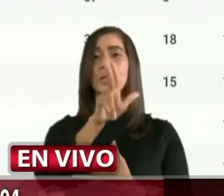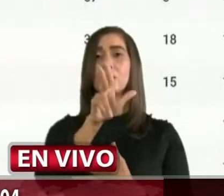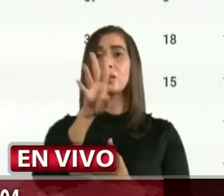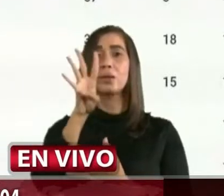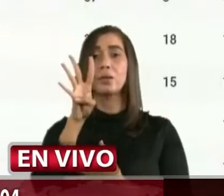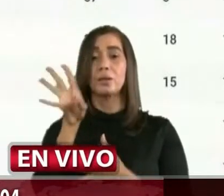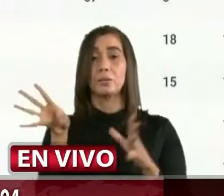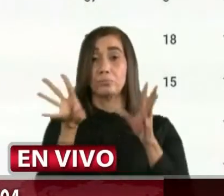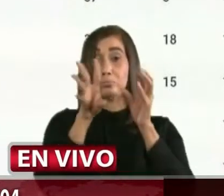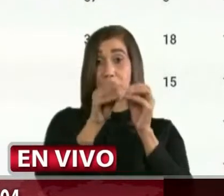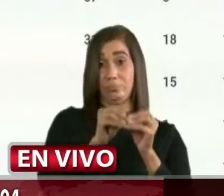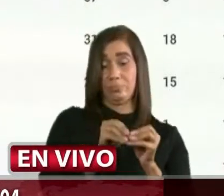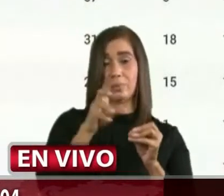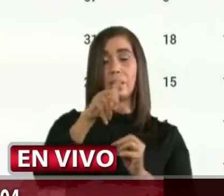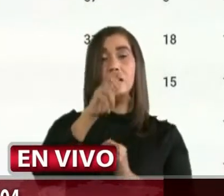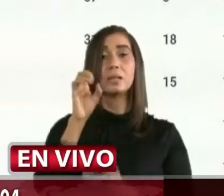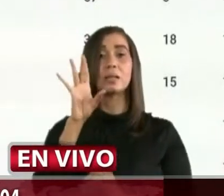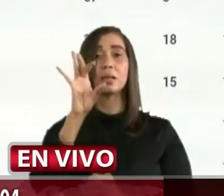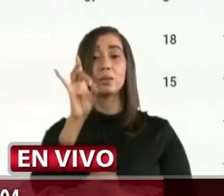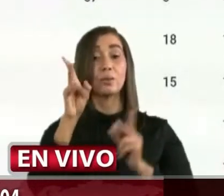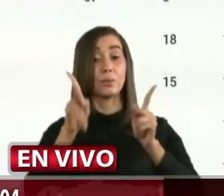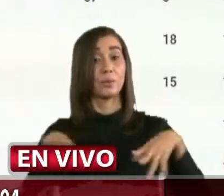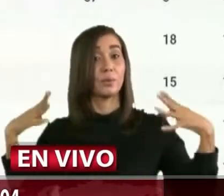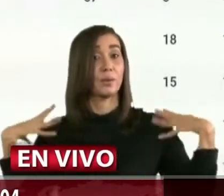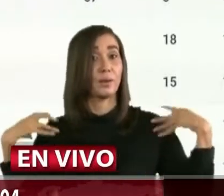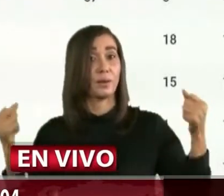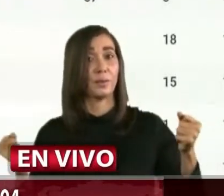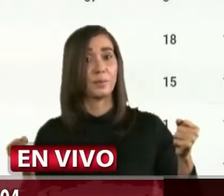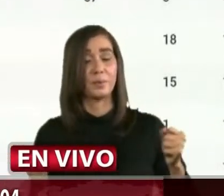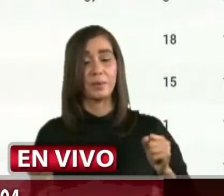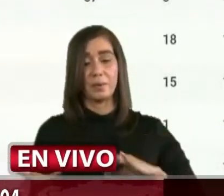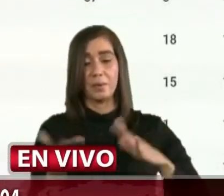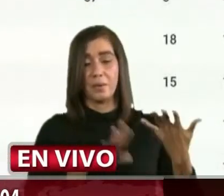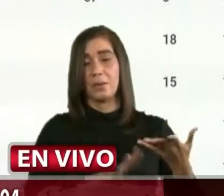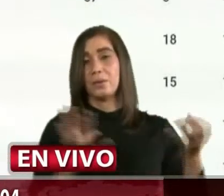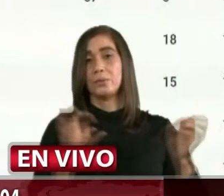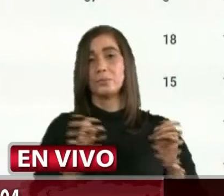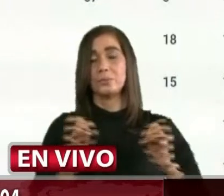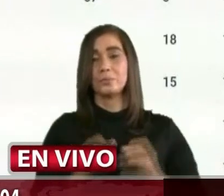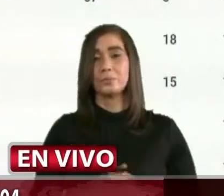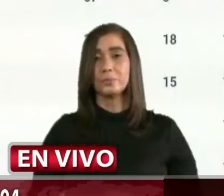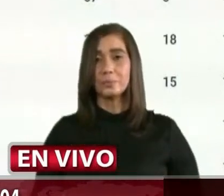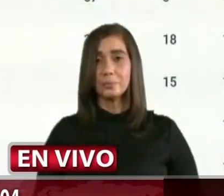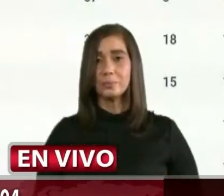234 acumulados, 108 recuperados, 0 fallecimientos.